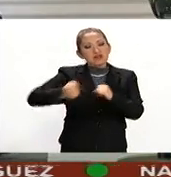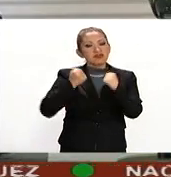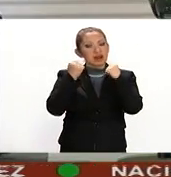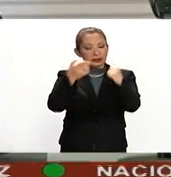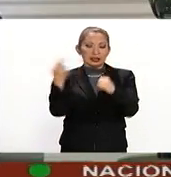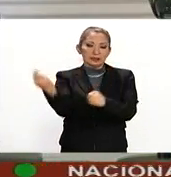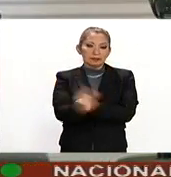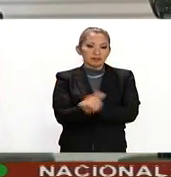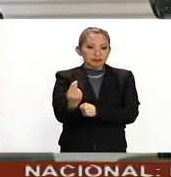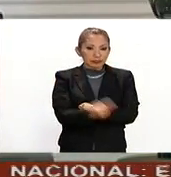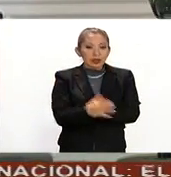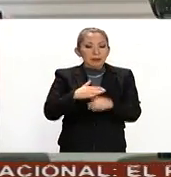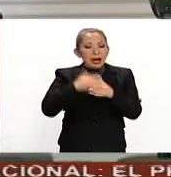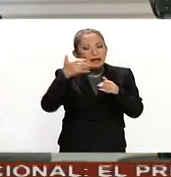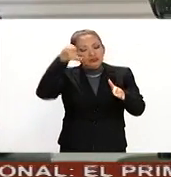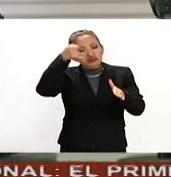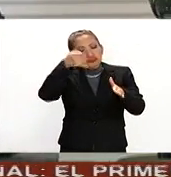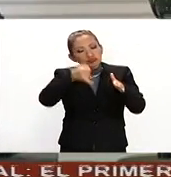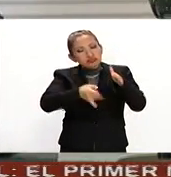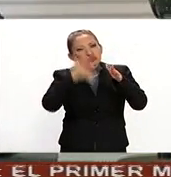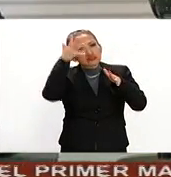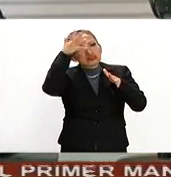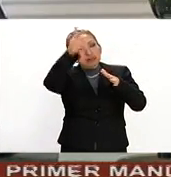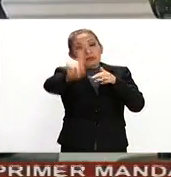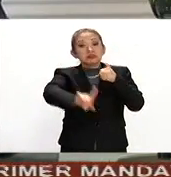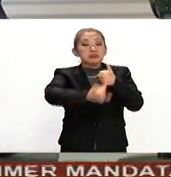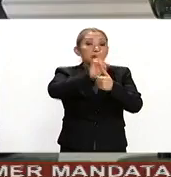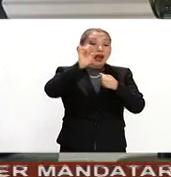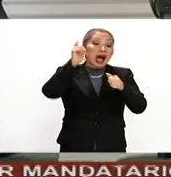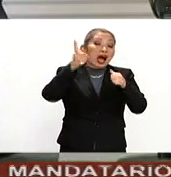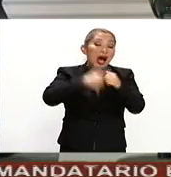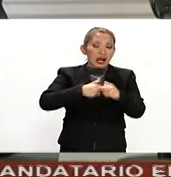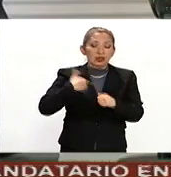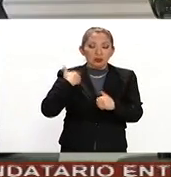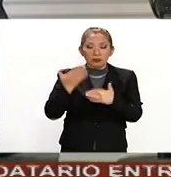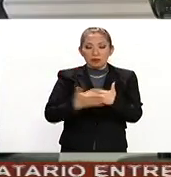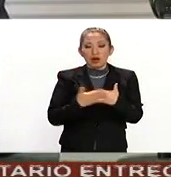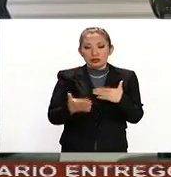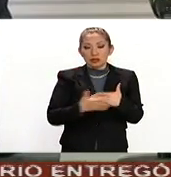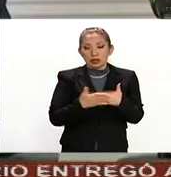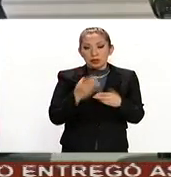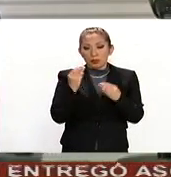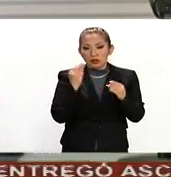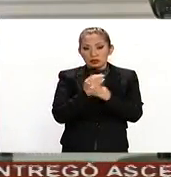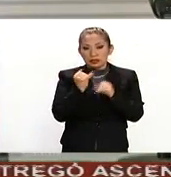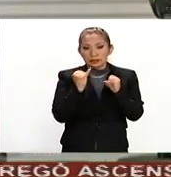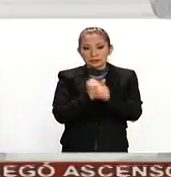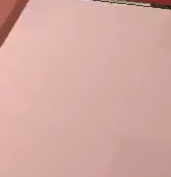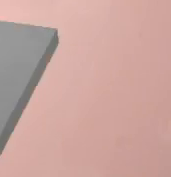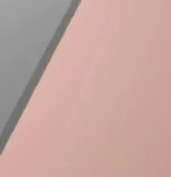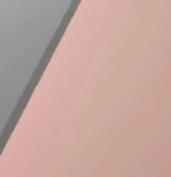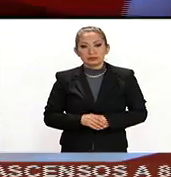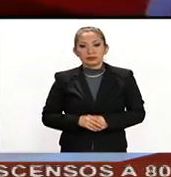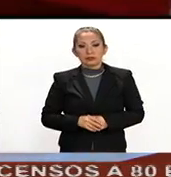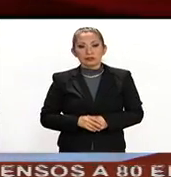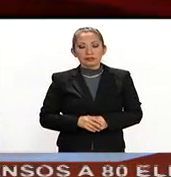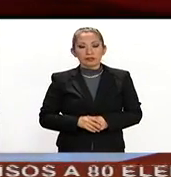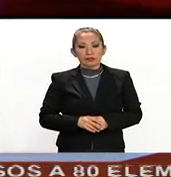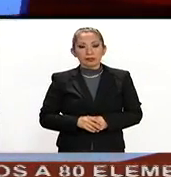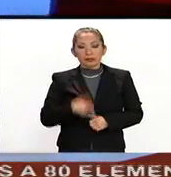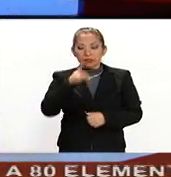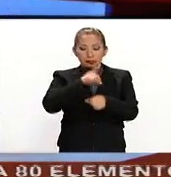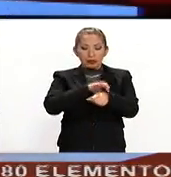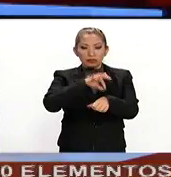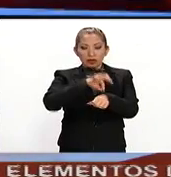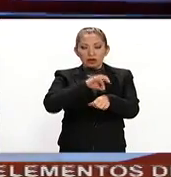fortaleza que requiere, más allá de los retos que tengamos que enfrentar en el mundo internacional. El